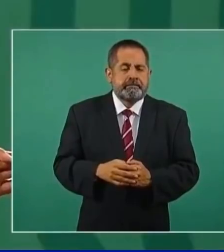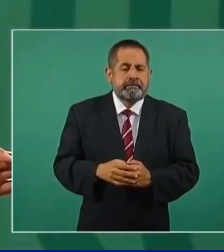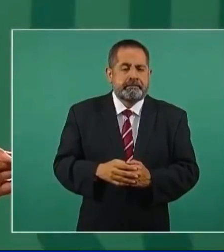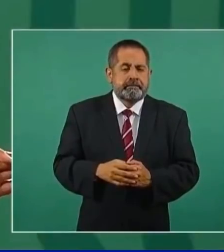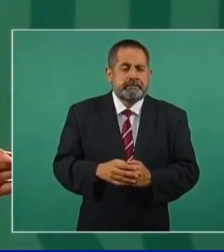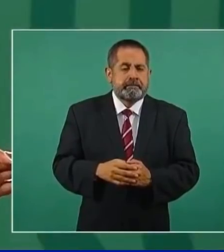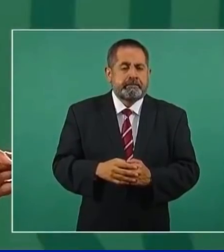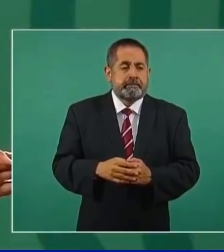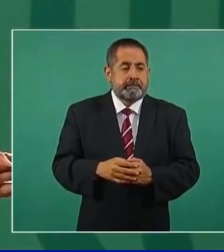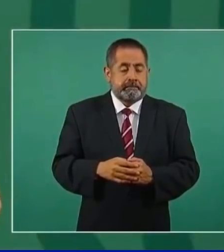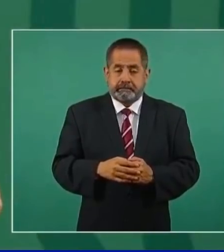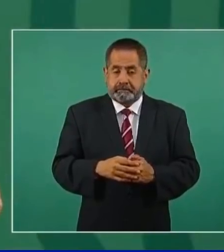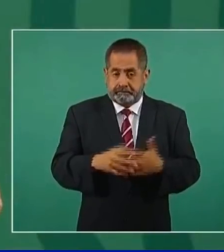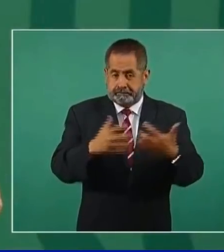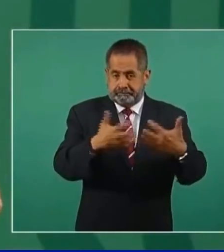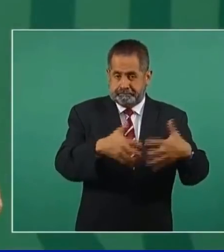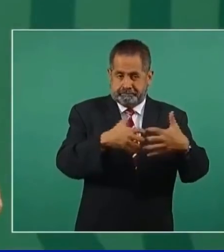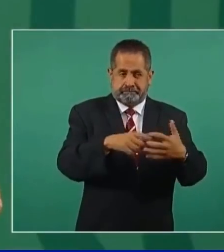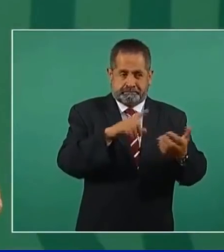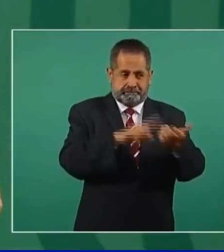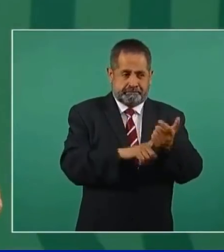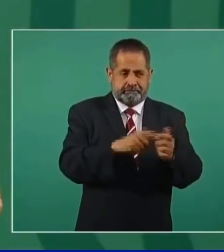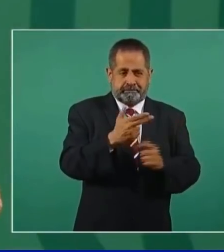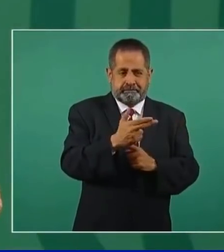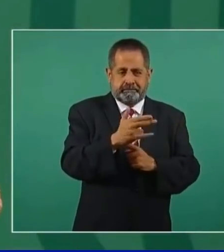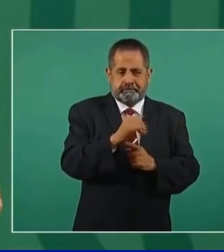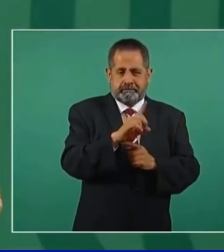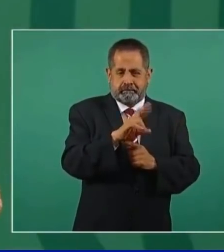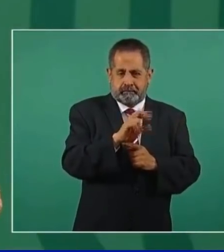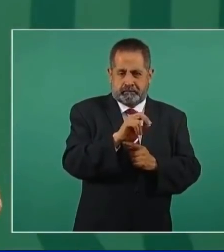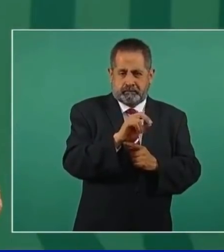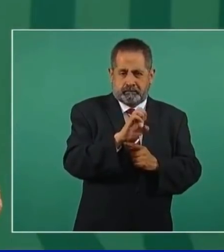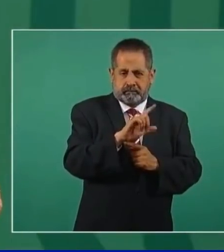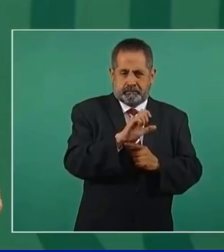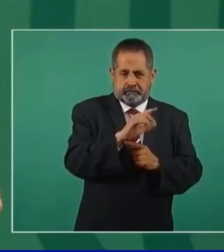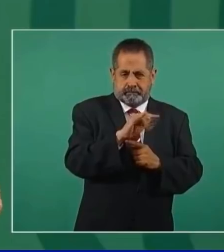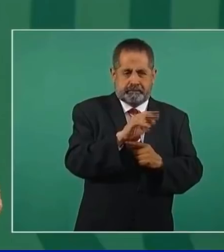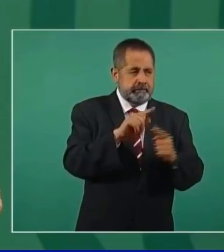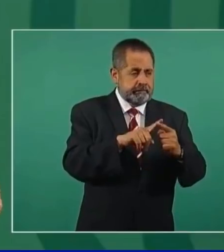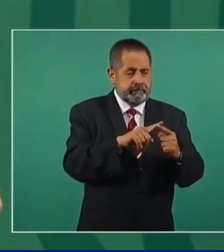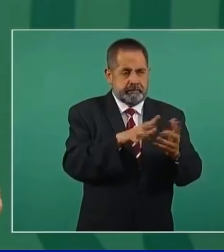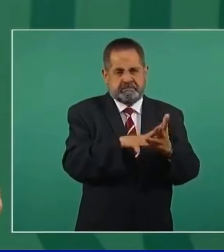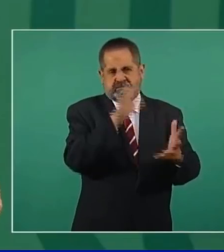la mayoría de estas hidroeléctricas tienen turbinas